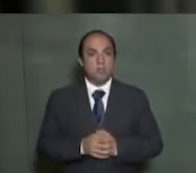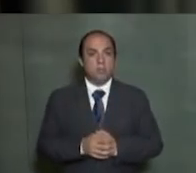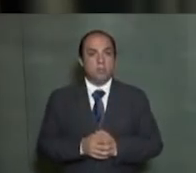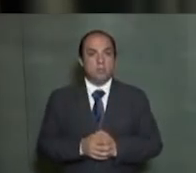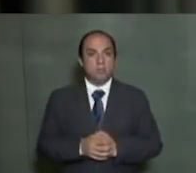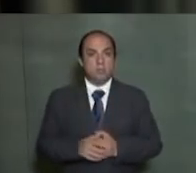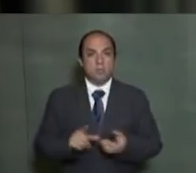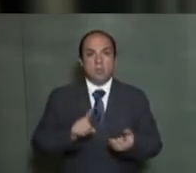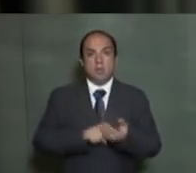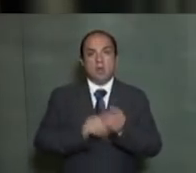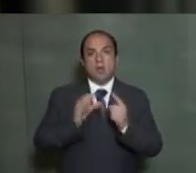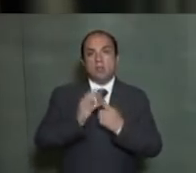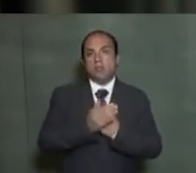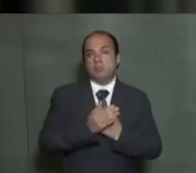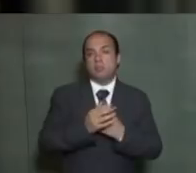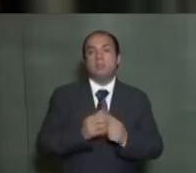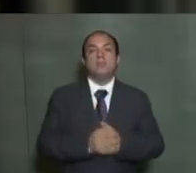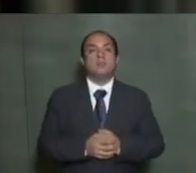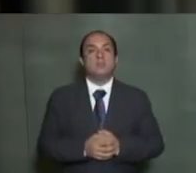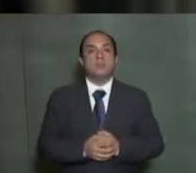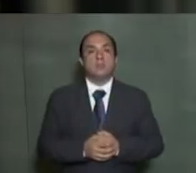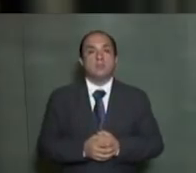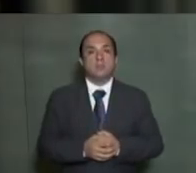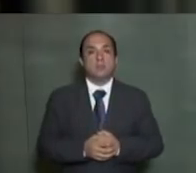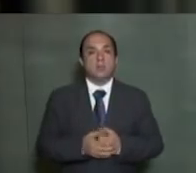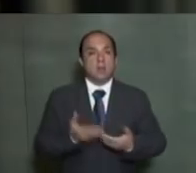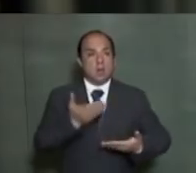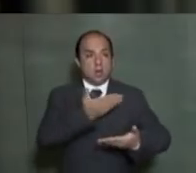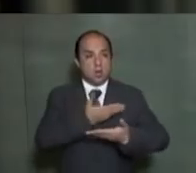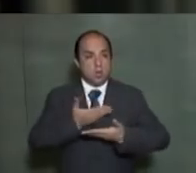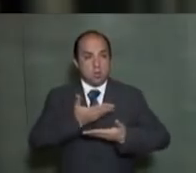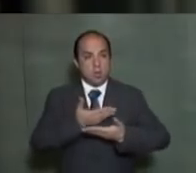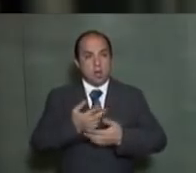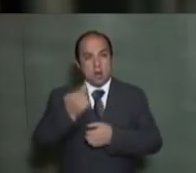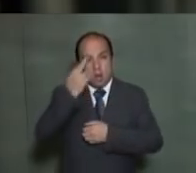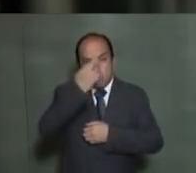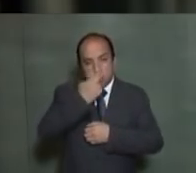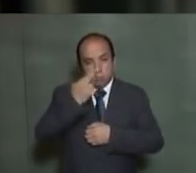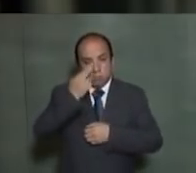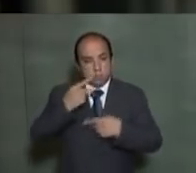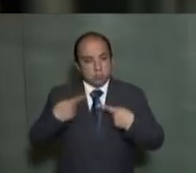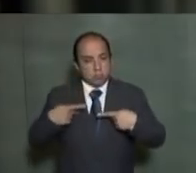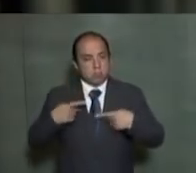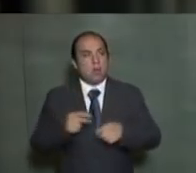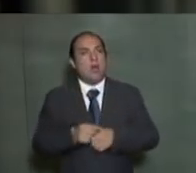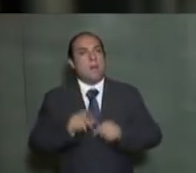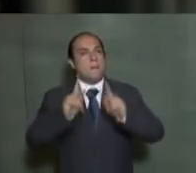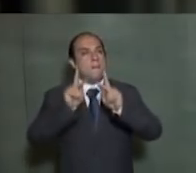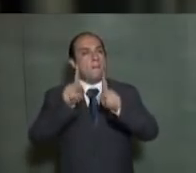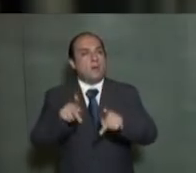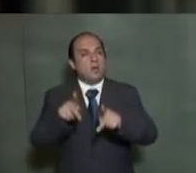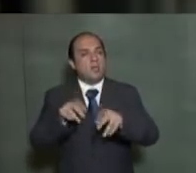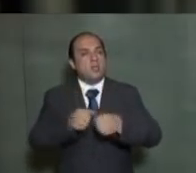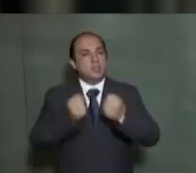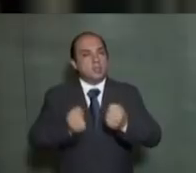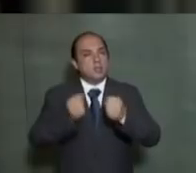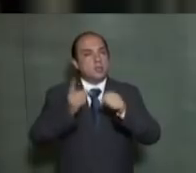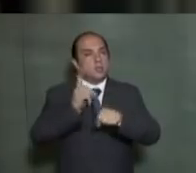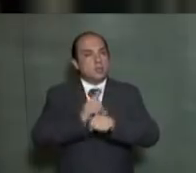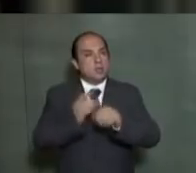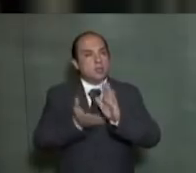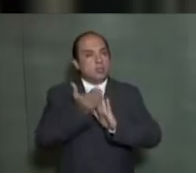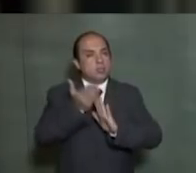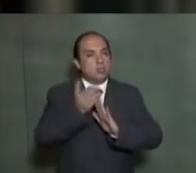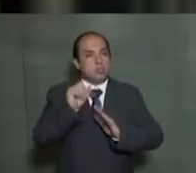del comité y del colegio, en la que conviven peritos en puentes, peritos en seguridad estructural, peritos en geotecnia y peritos